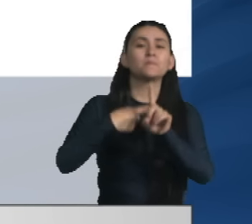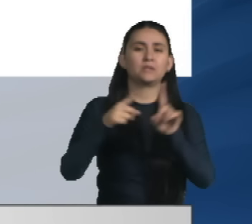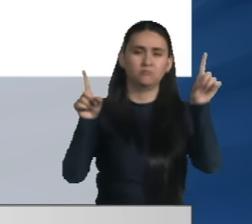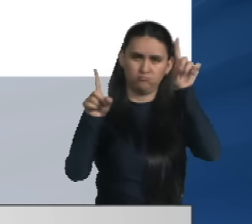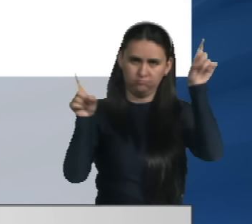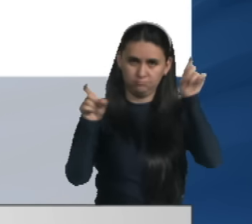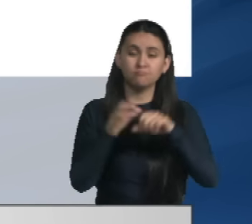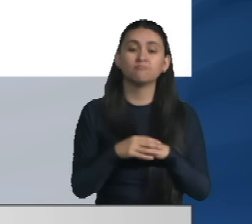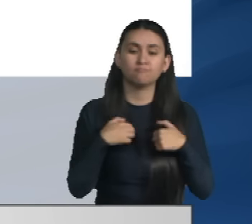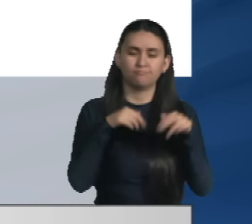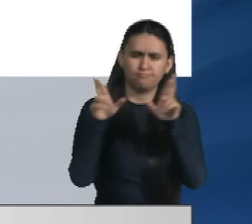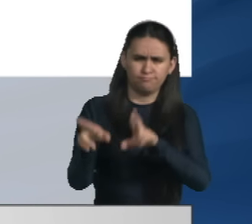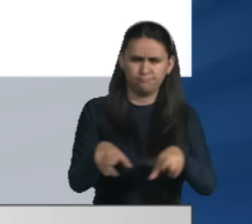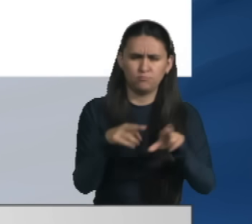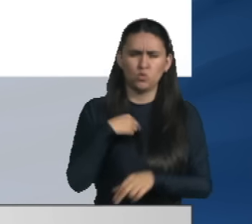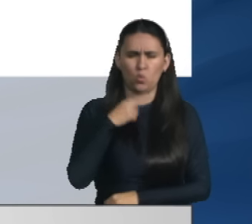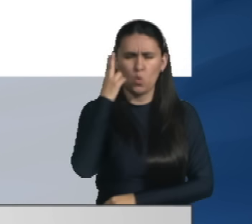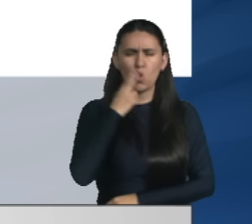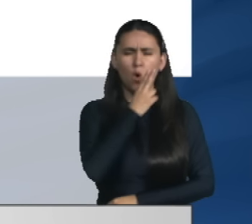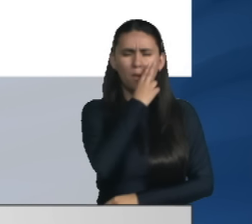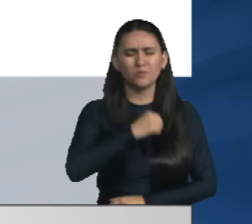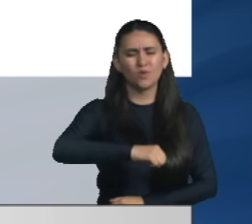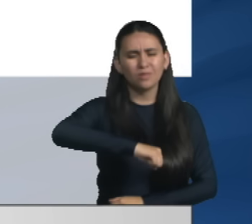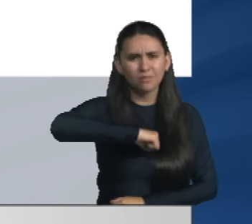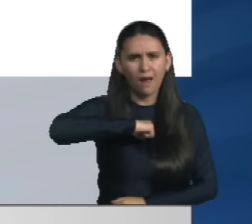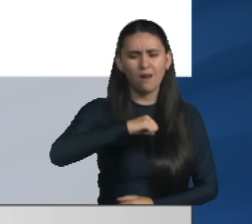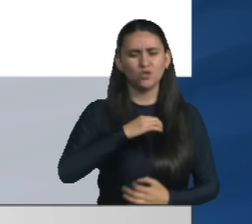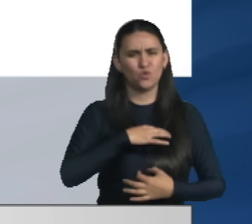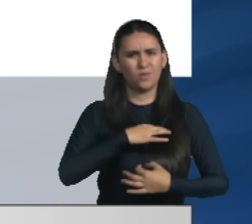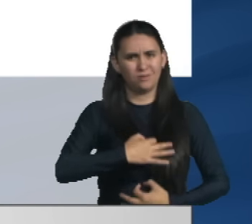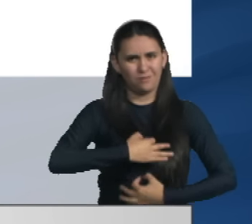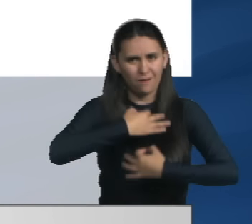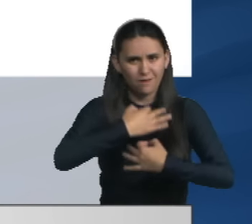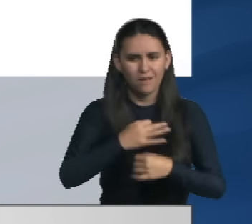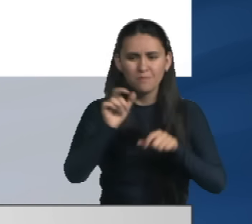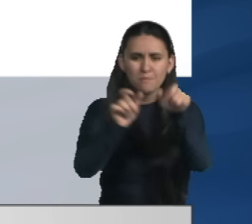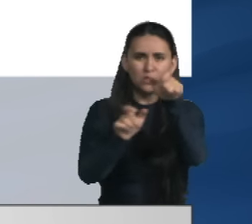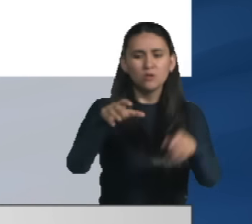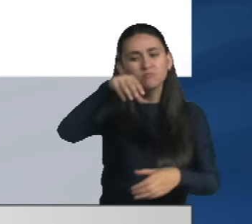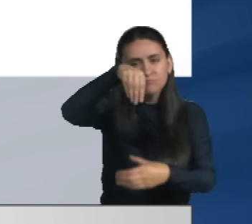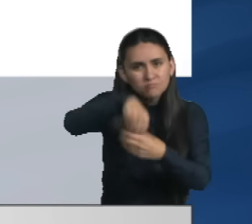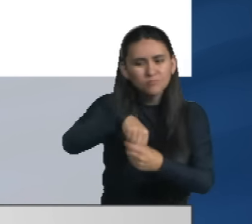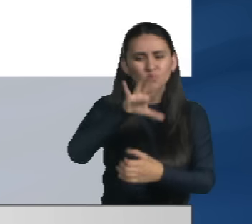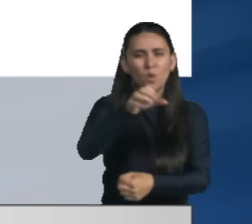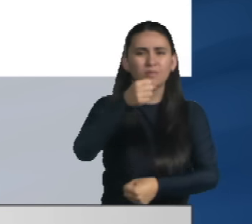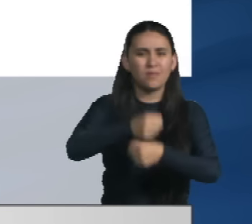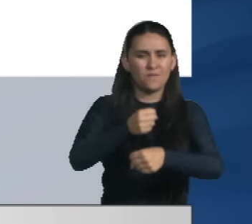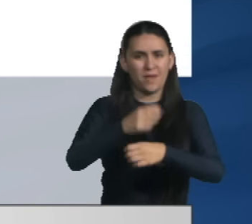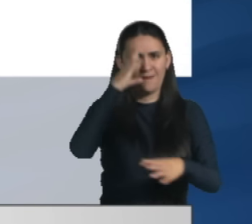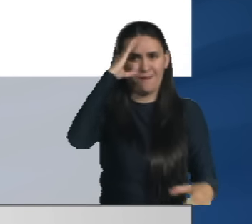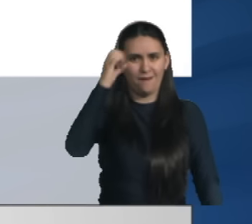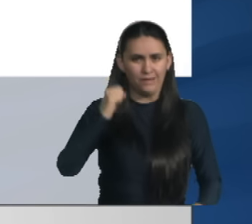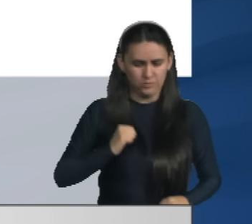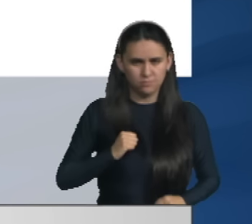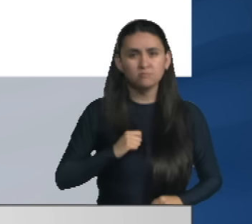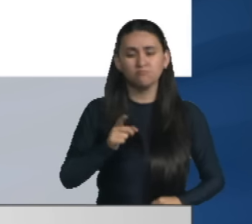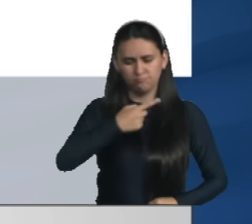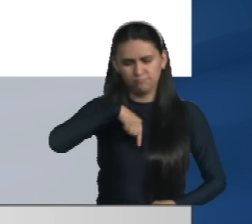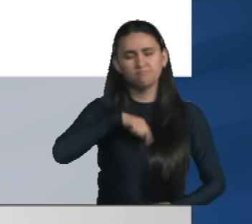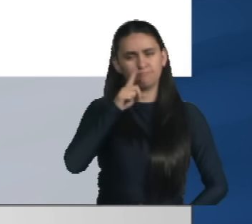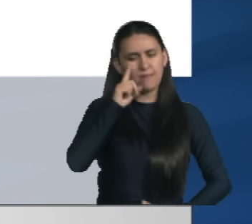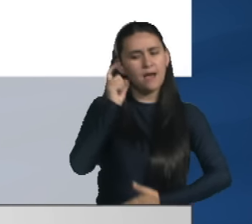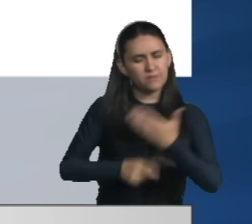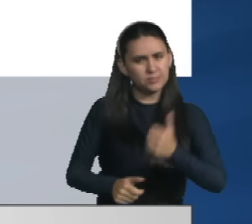se reitera el compromiso con los derechos y la dignidad de todos nuestros miembros del ejército y se garantizará que se tomen las medidas